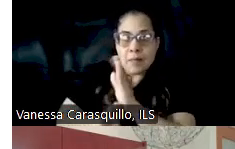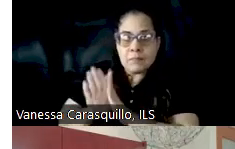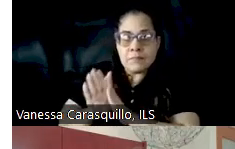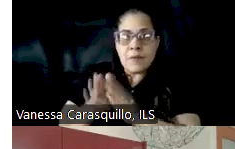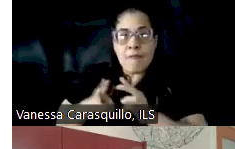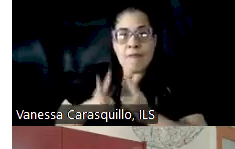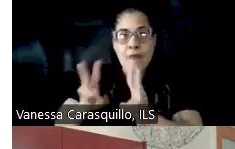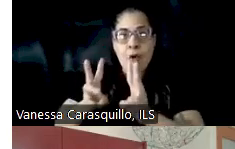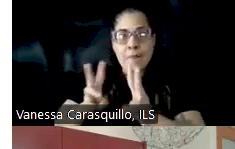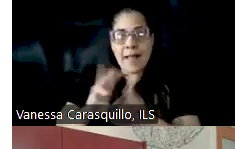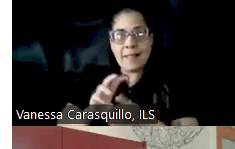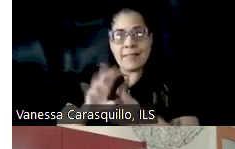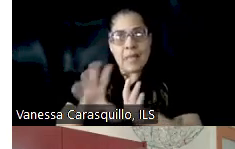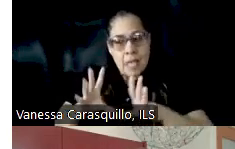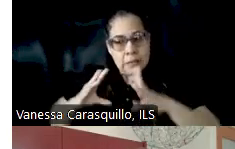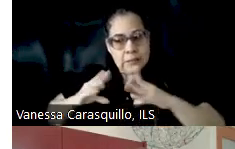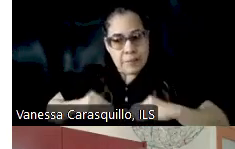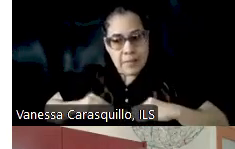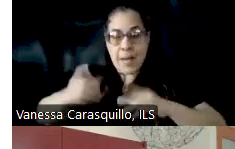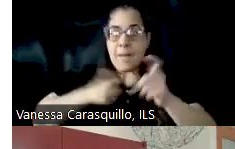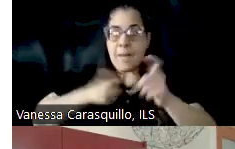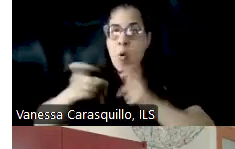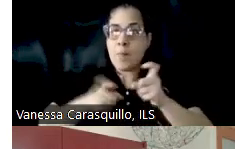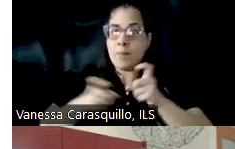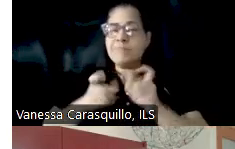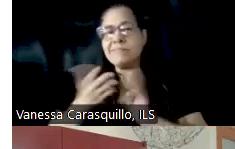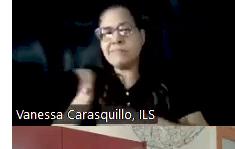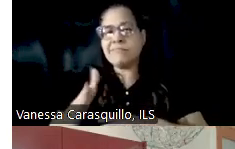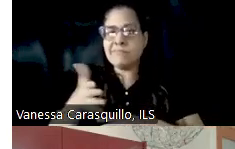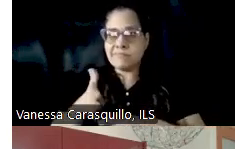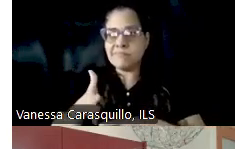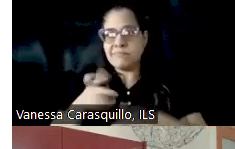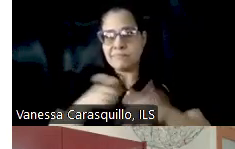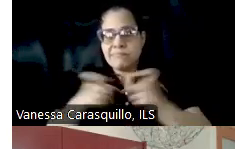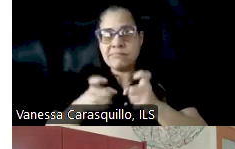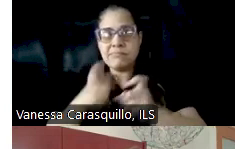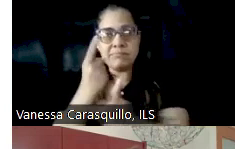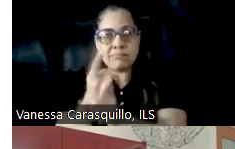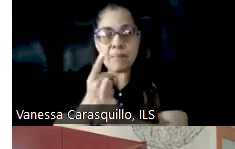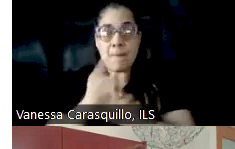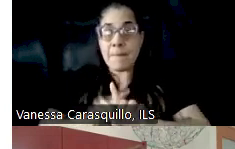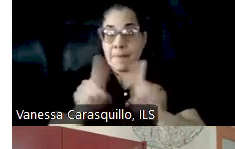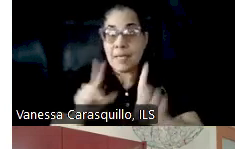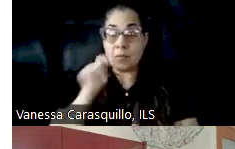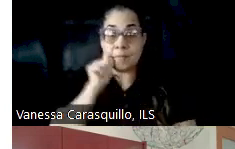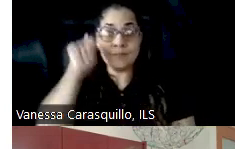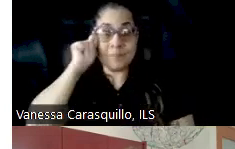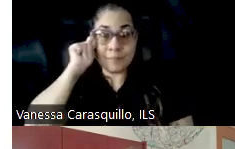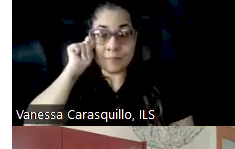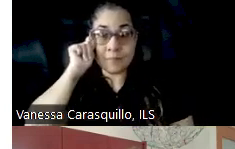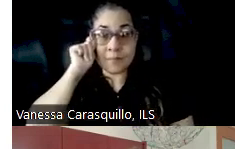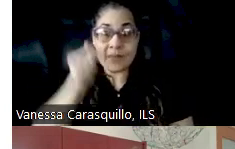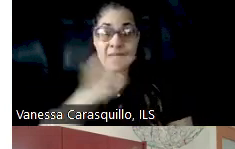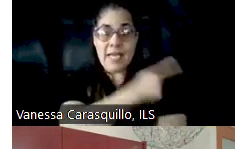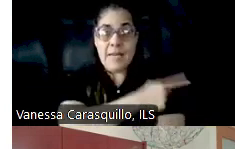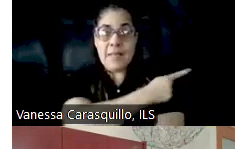puede ir manejándolo más o menos bien. Pero como psiquiatra y adolescente, nuestro paciente no es únicamente el niño,